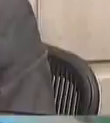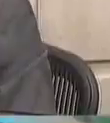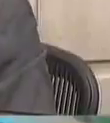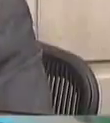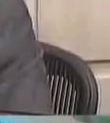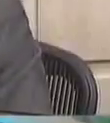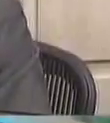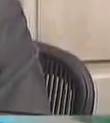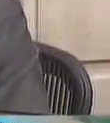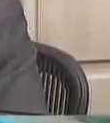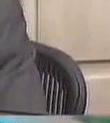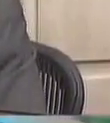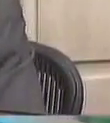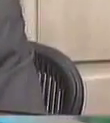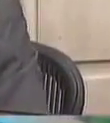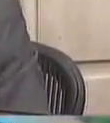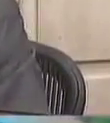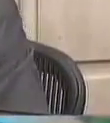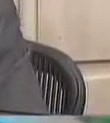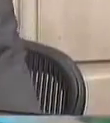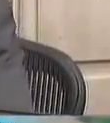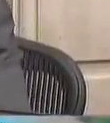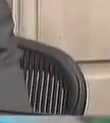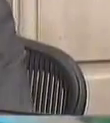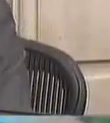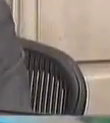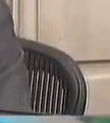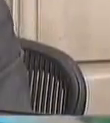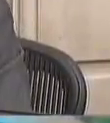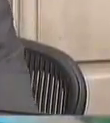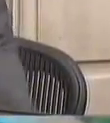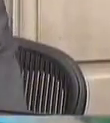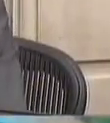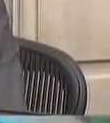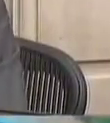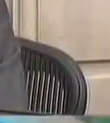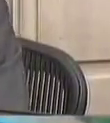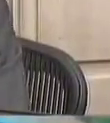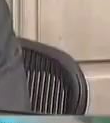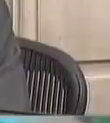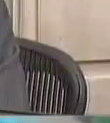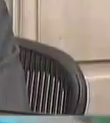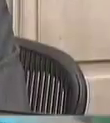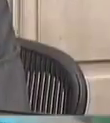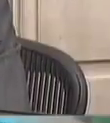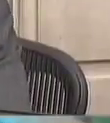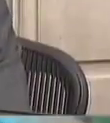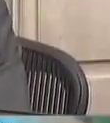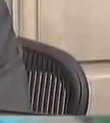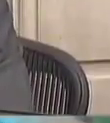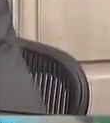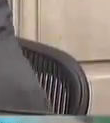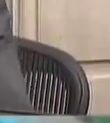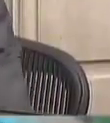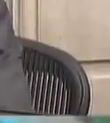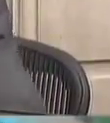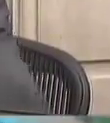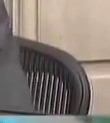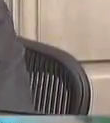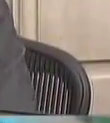Supremamente grave, porque es que en Colombia ya el fenómeno de concentración de la tierra sin extranjerización y sin financiarización de la tierra es espantoso.